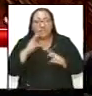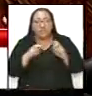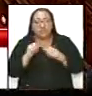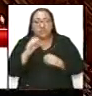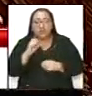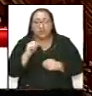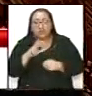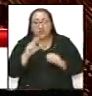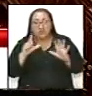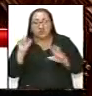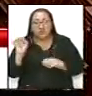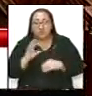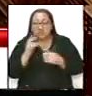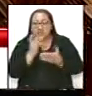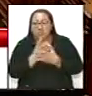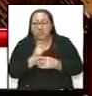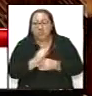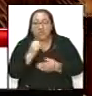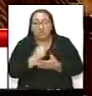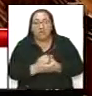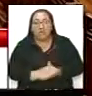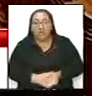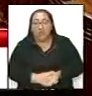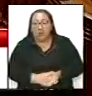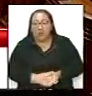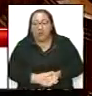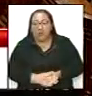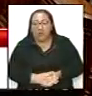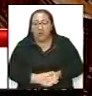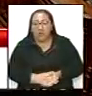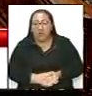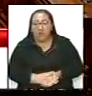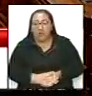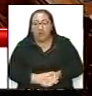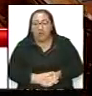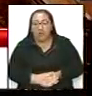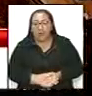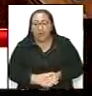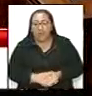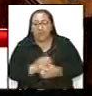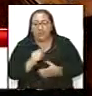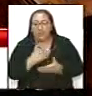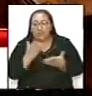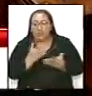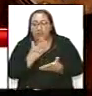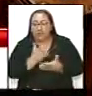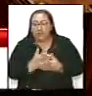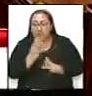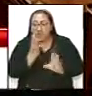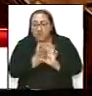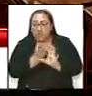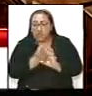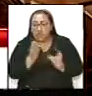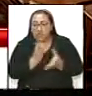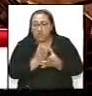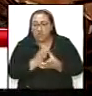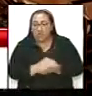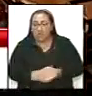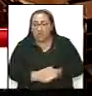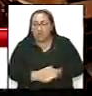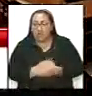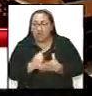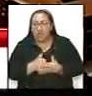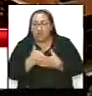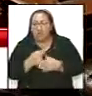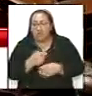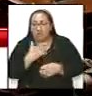el 37% de estudiantes aprueba. Además, que hay un gran déficit de psicólogos en las escuelas que ayuden a